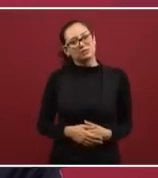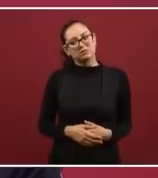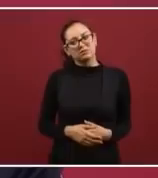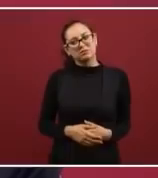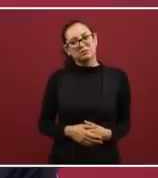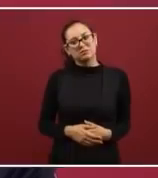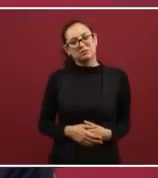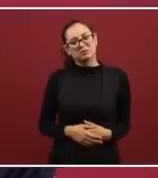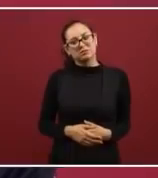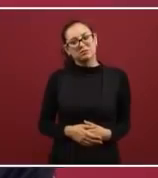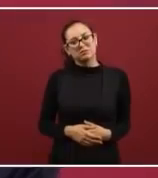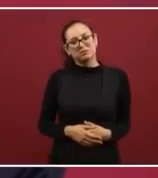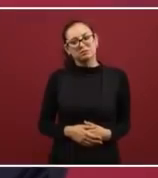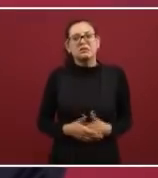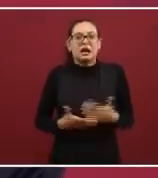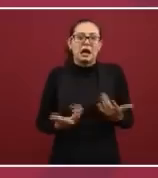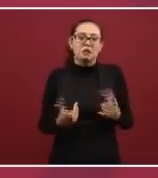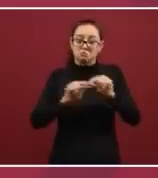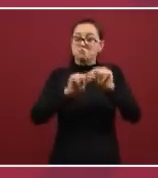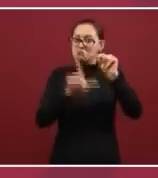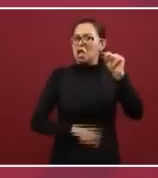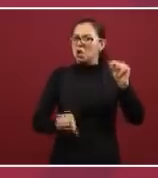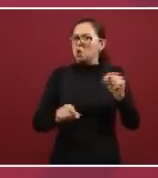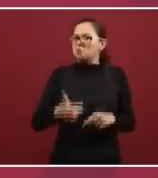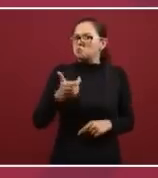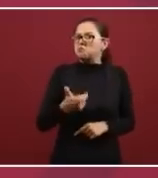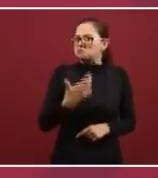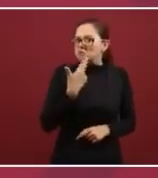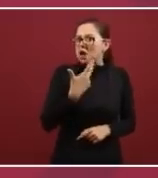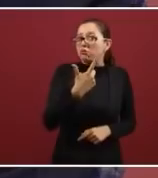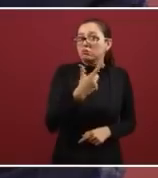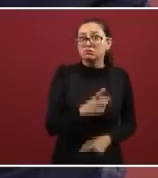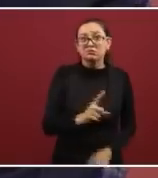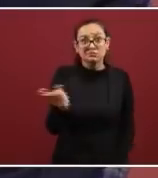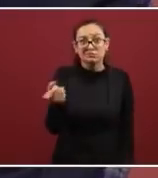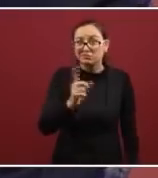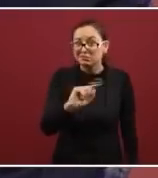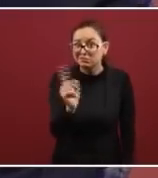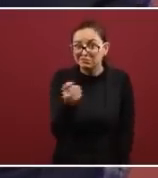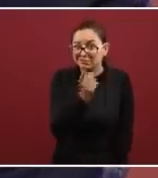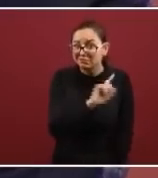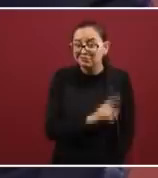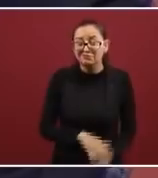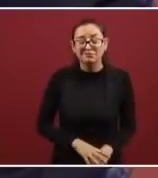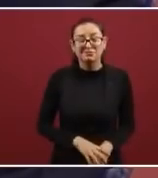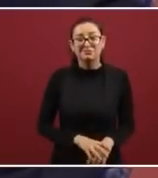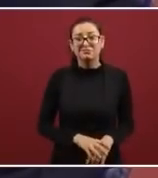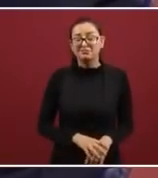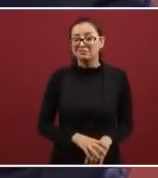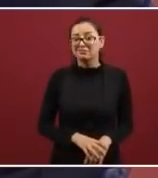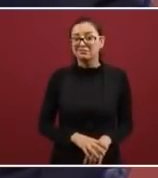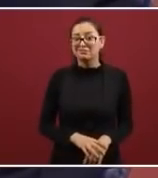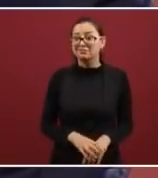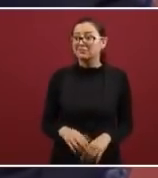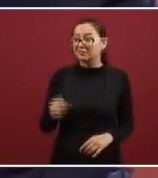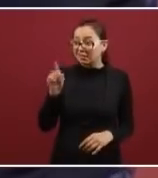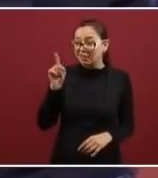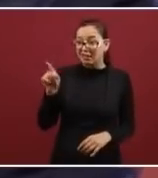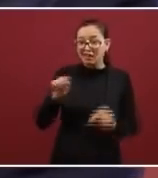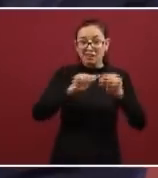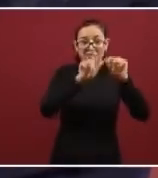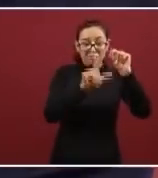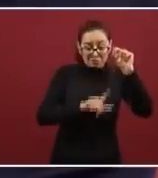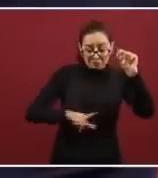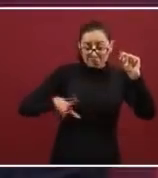¿Qué son mejores los salarios en México? No, el salario mínimo en México,